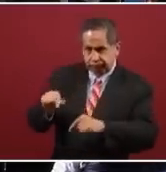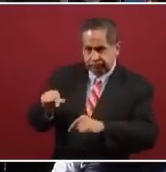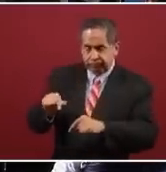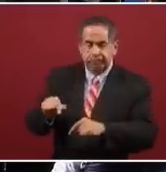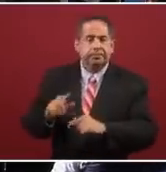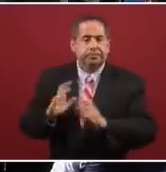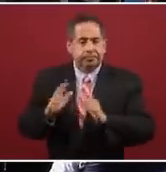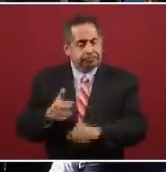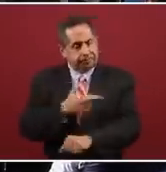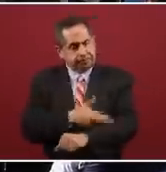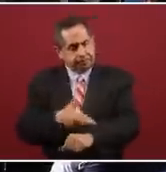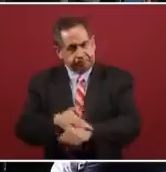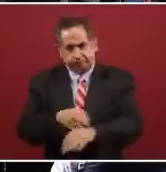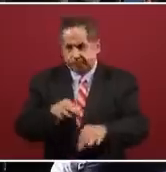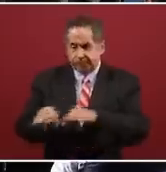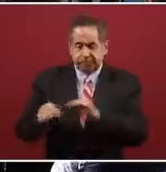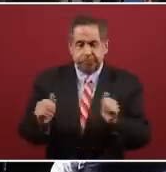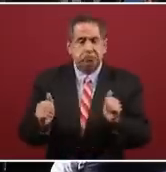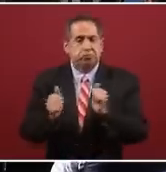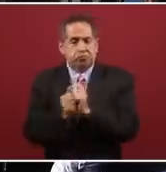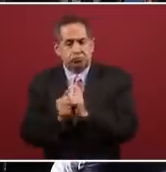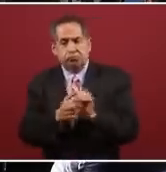Está trabajando de manera coordinada